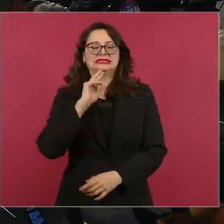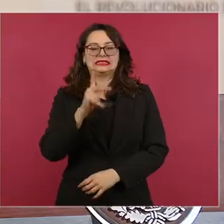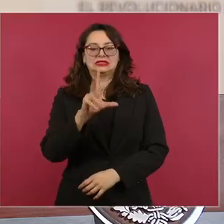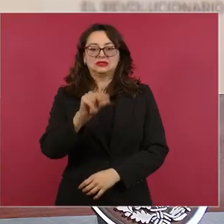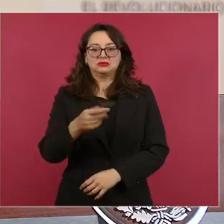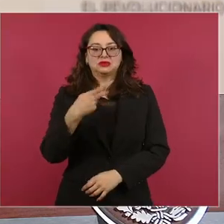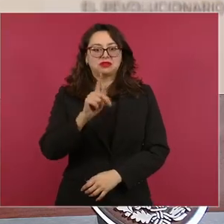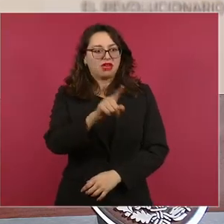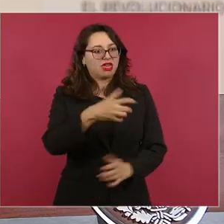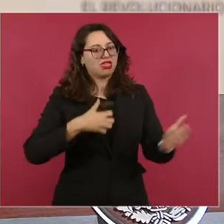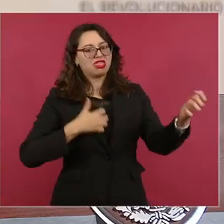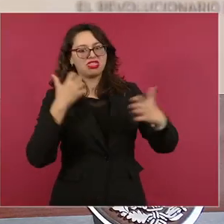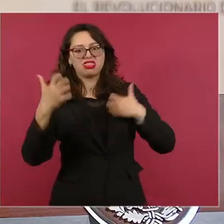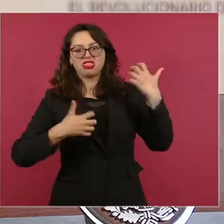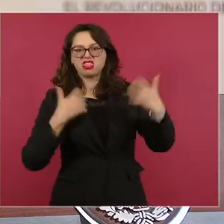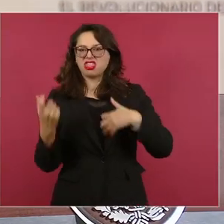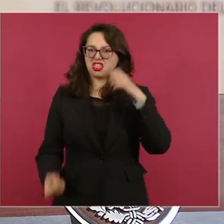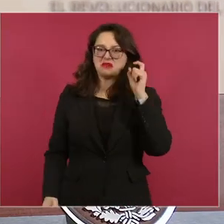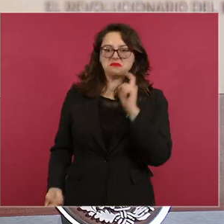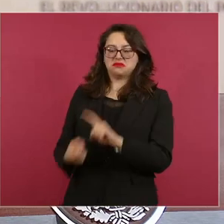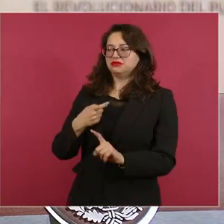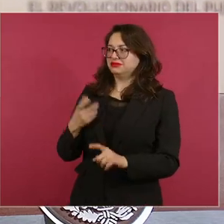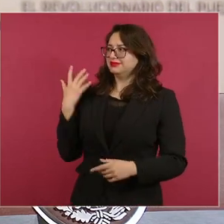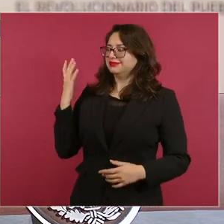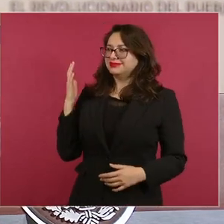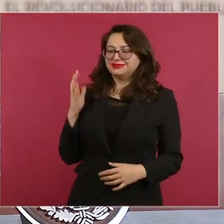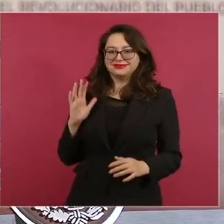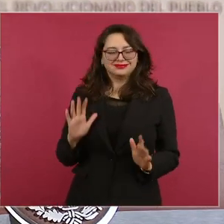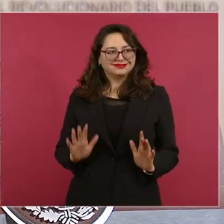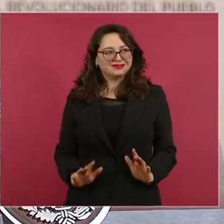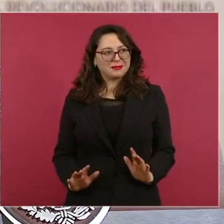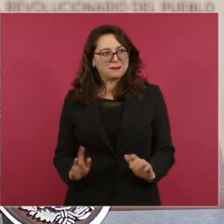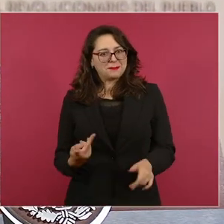están muy enojados, o sea. No sé qué les pasa.